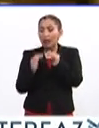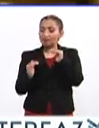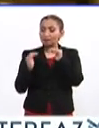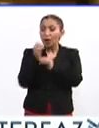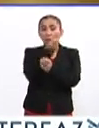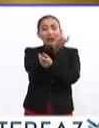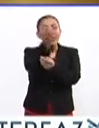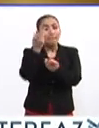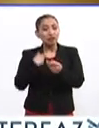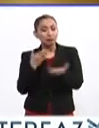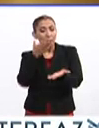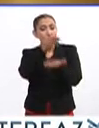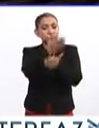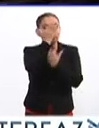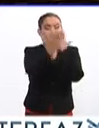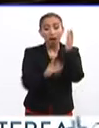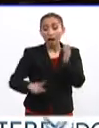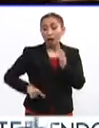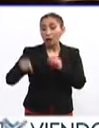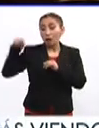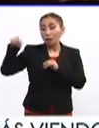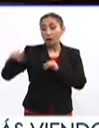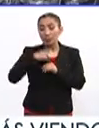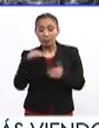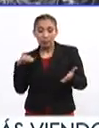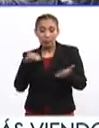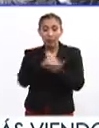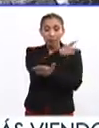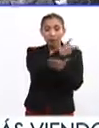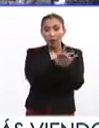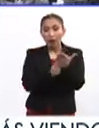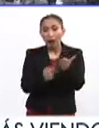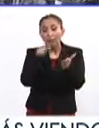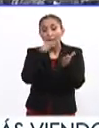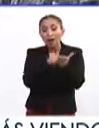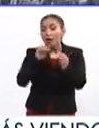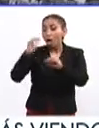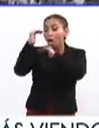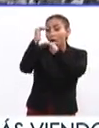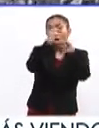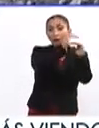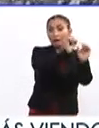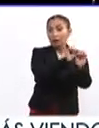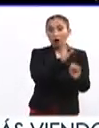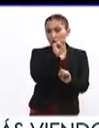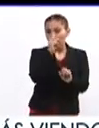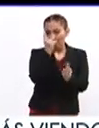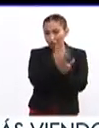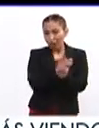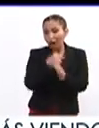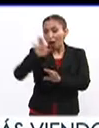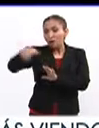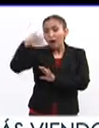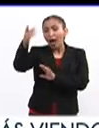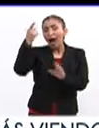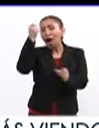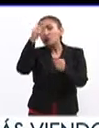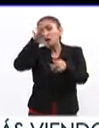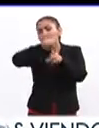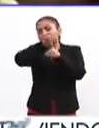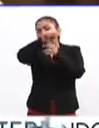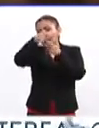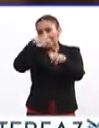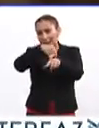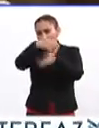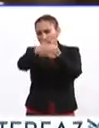alcance de cualquier persona, el Estado debe implementar programas que no se limiten a las aulas. Algunas metas a corto plazo